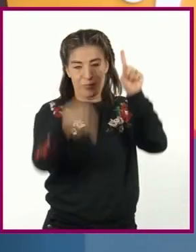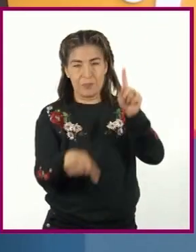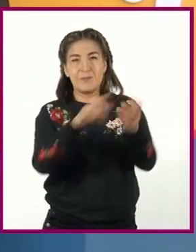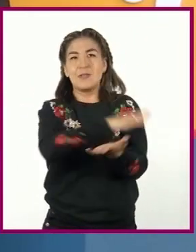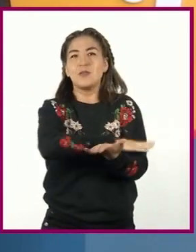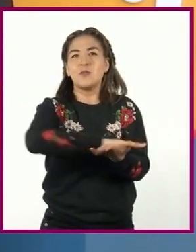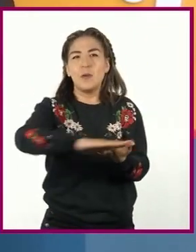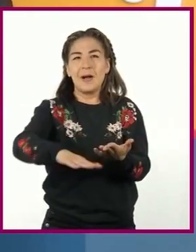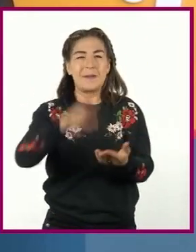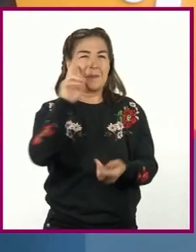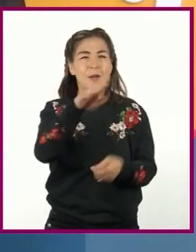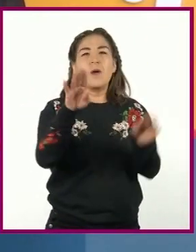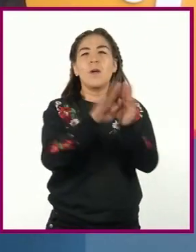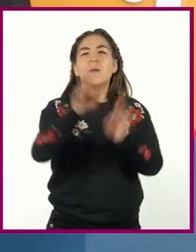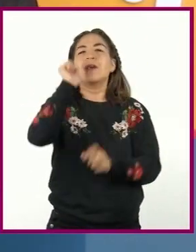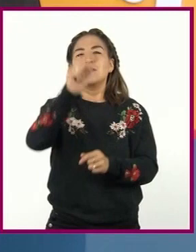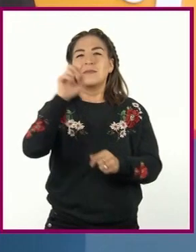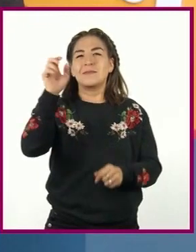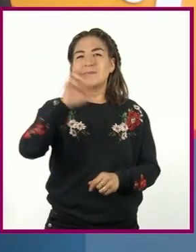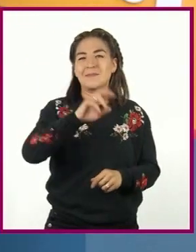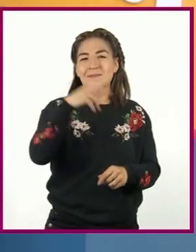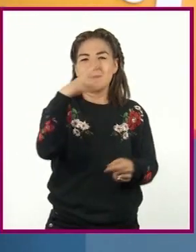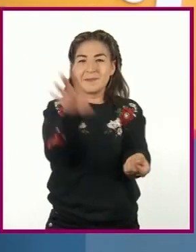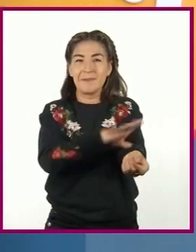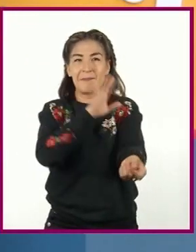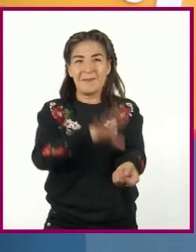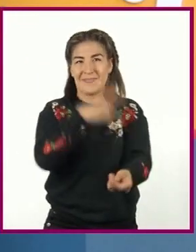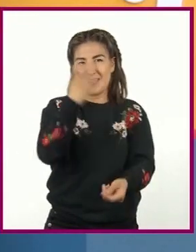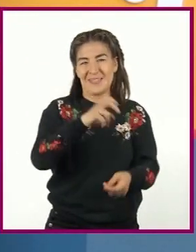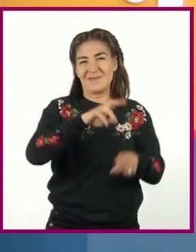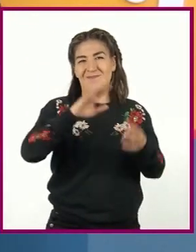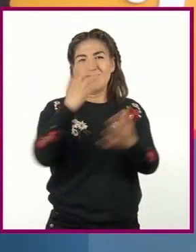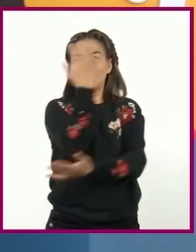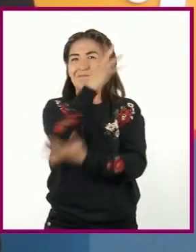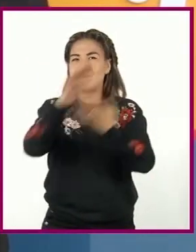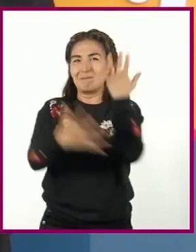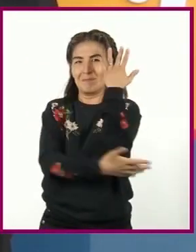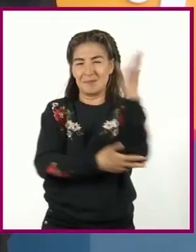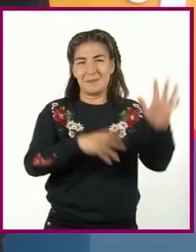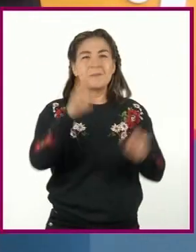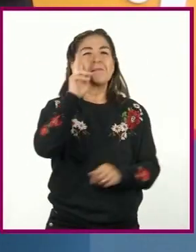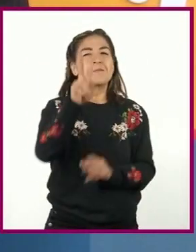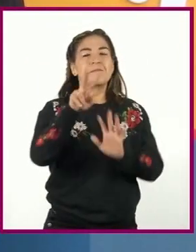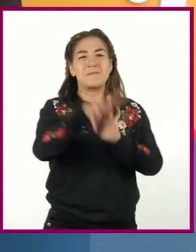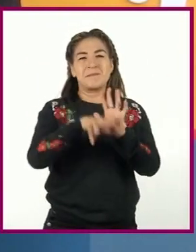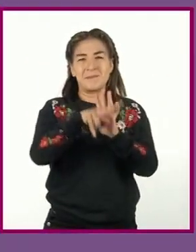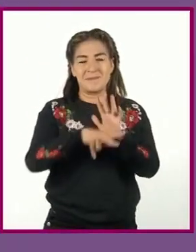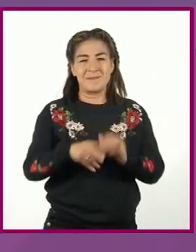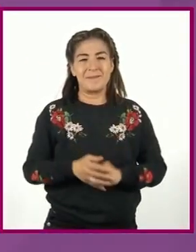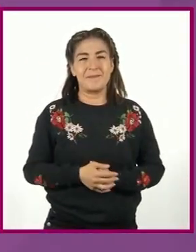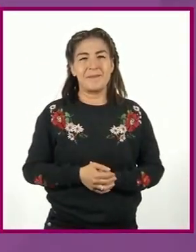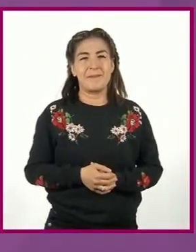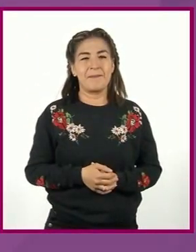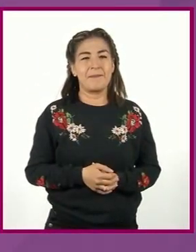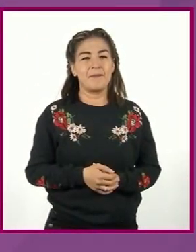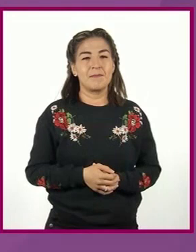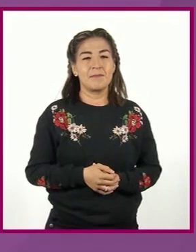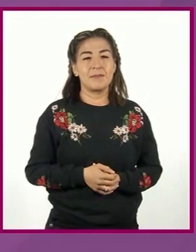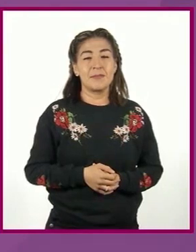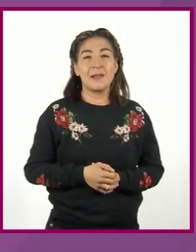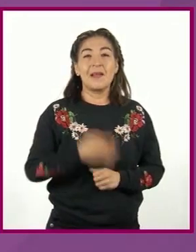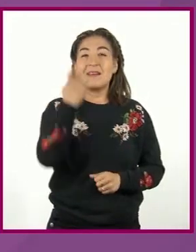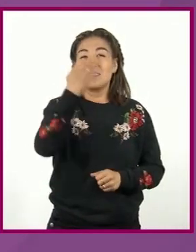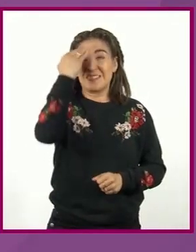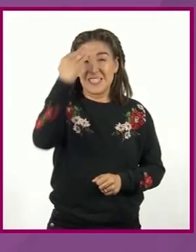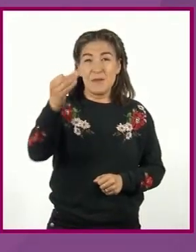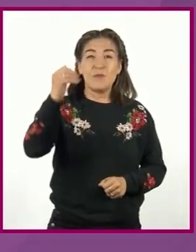sobre la electricidad y sus manifestaciones en la naturaleza, veamos el siguiente video. En todas las épocas